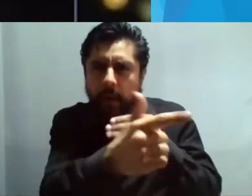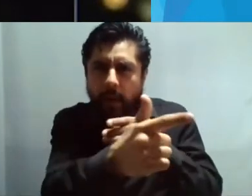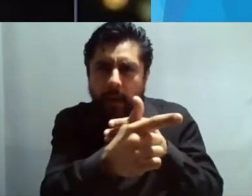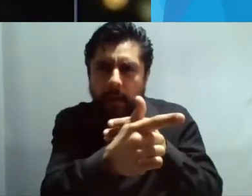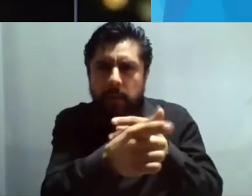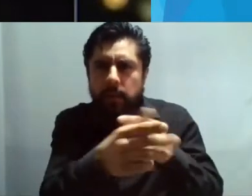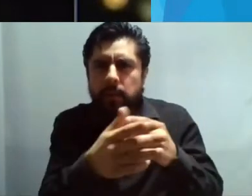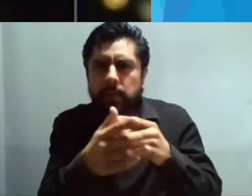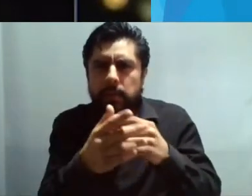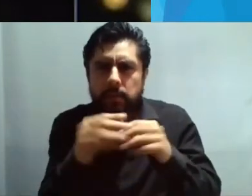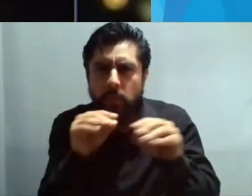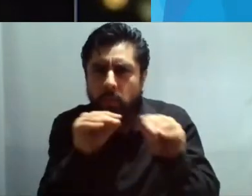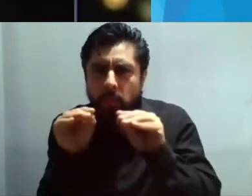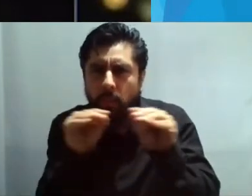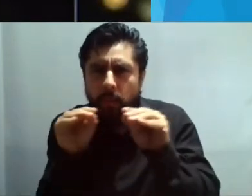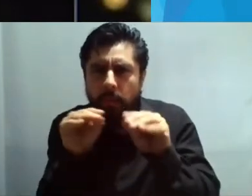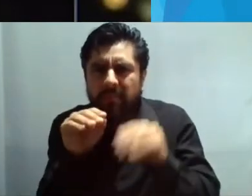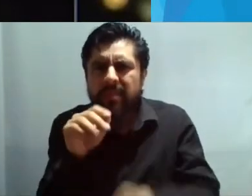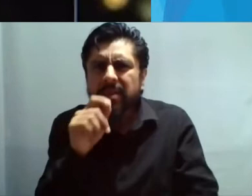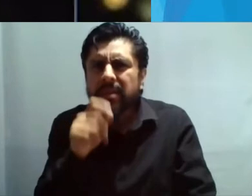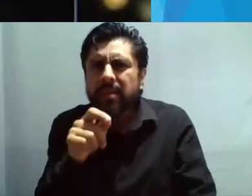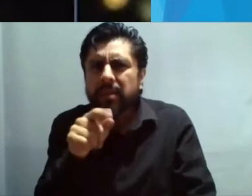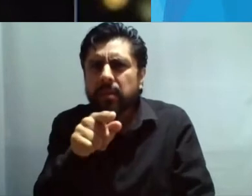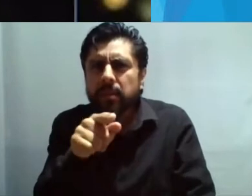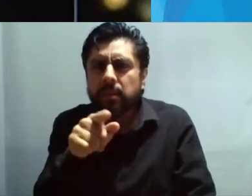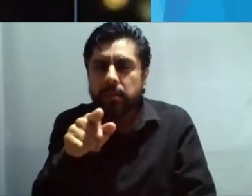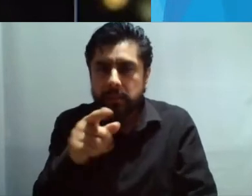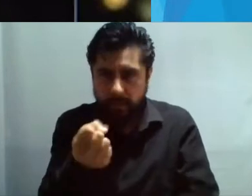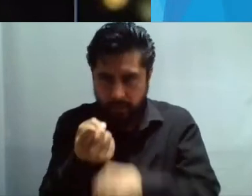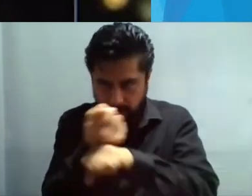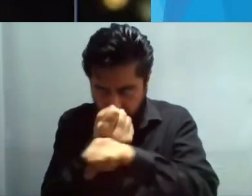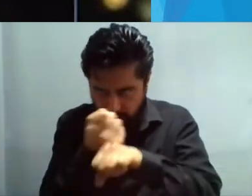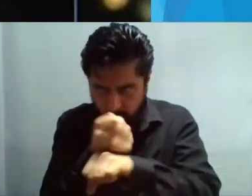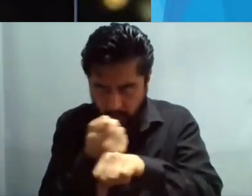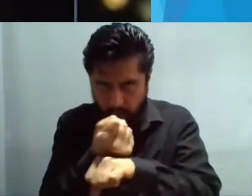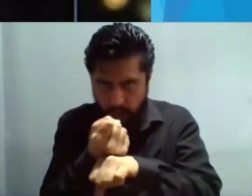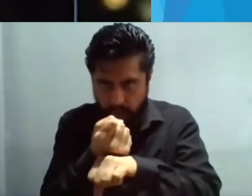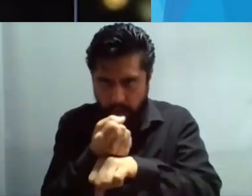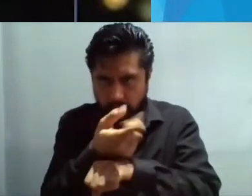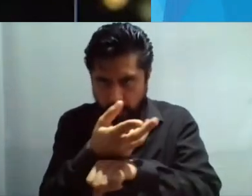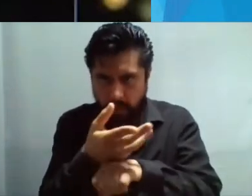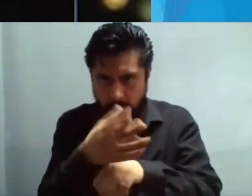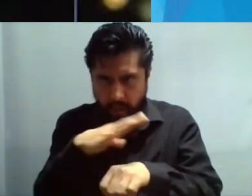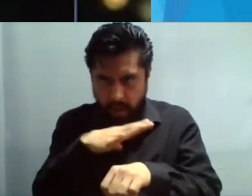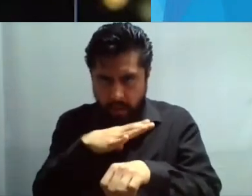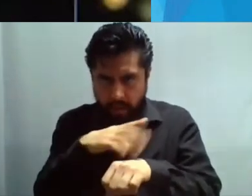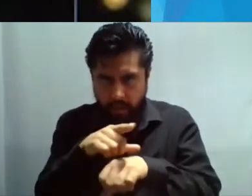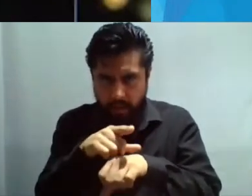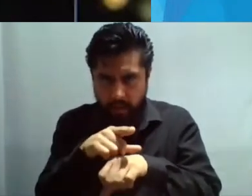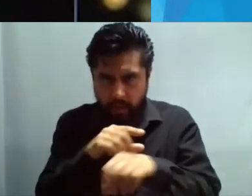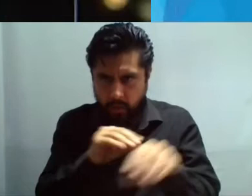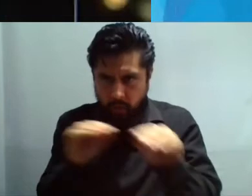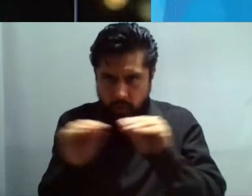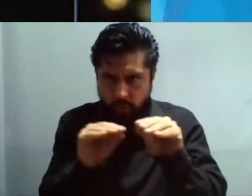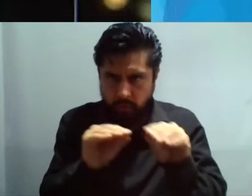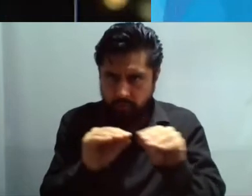Bueno, en nuestro cuerpo tenemos sangre, evidentemente, y la sangre viaja, se mueve de un